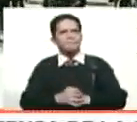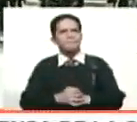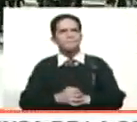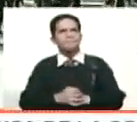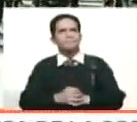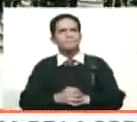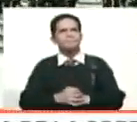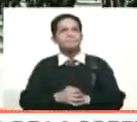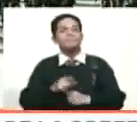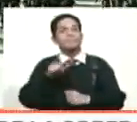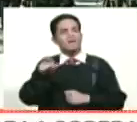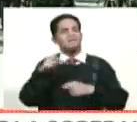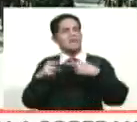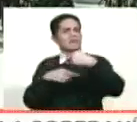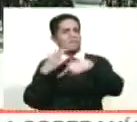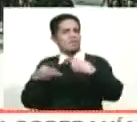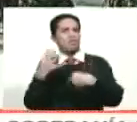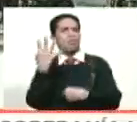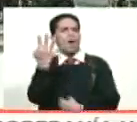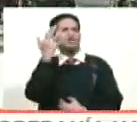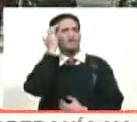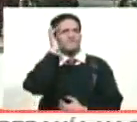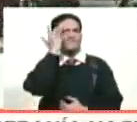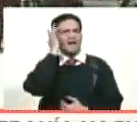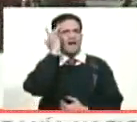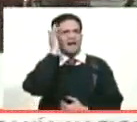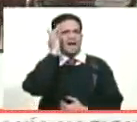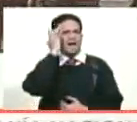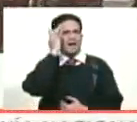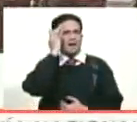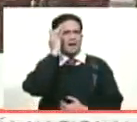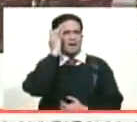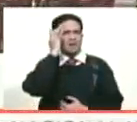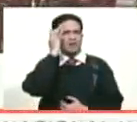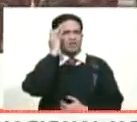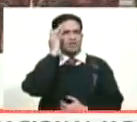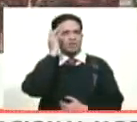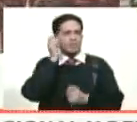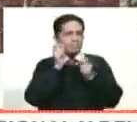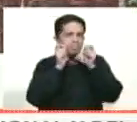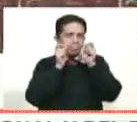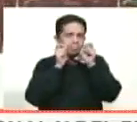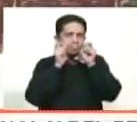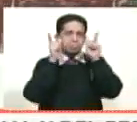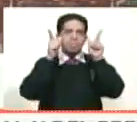En aquella rebelión del 4 de febrero se despertó